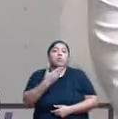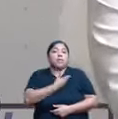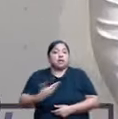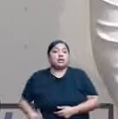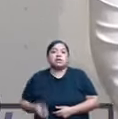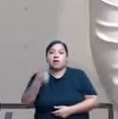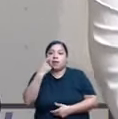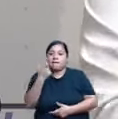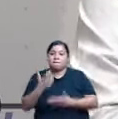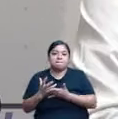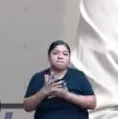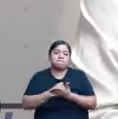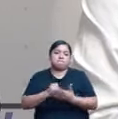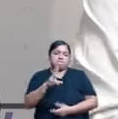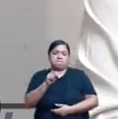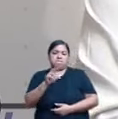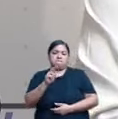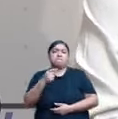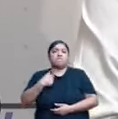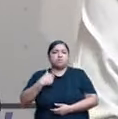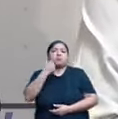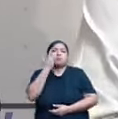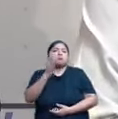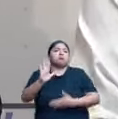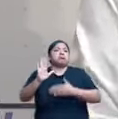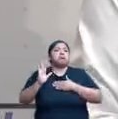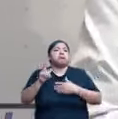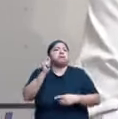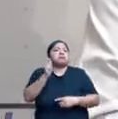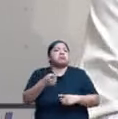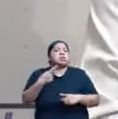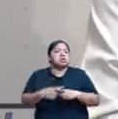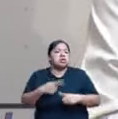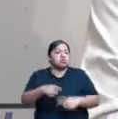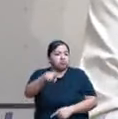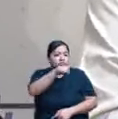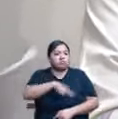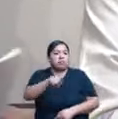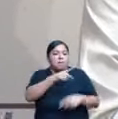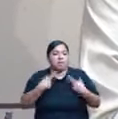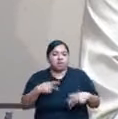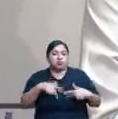Yo vengo a trabajar, no tengo compromiso con nadie, más que con ustedes, la ciudadanía.